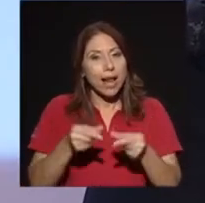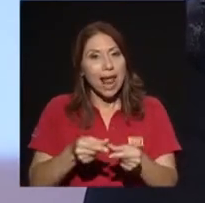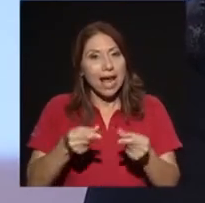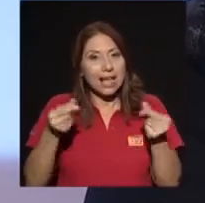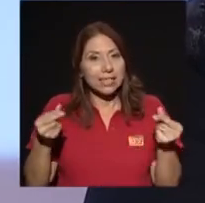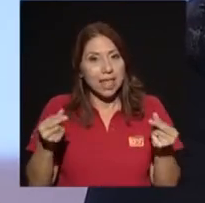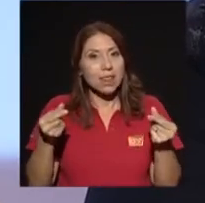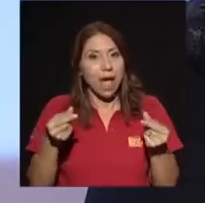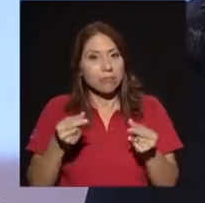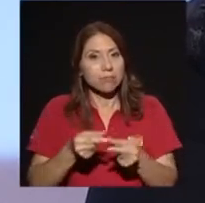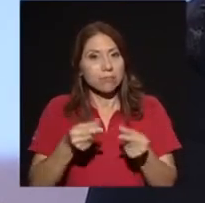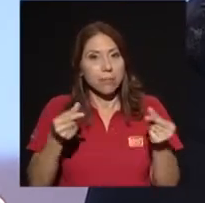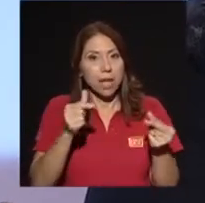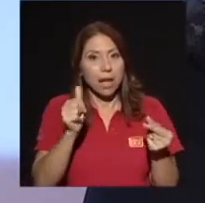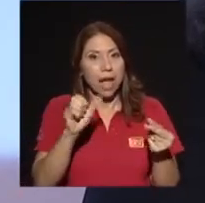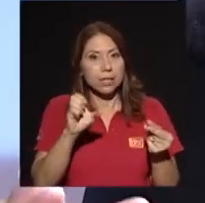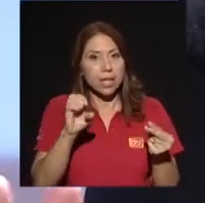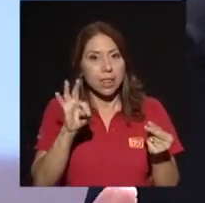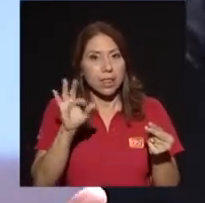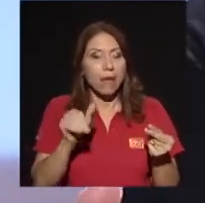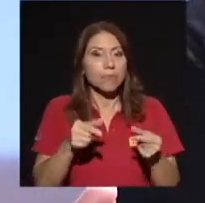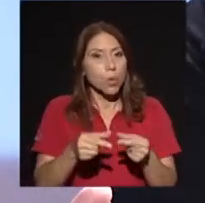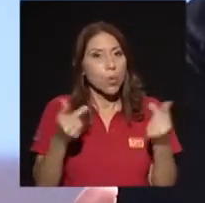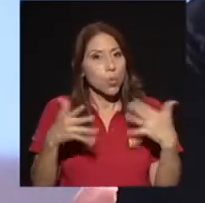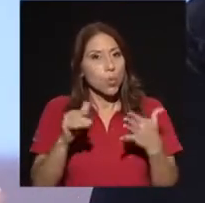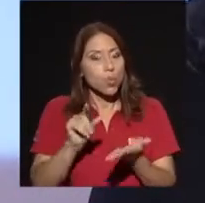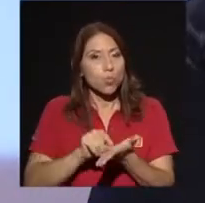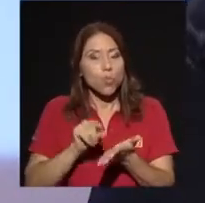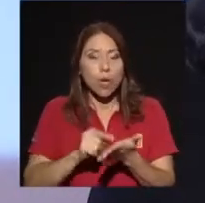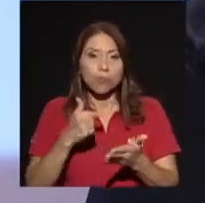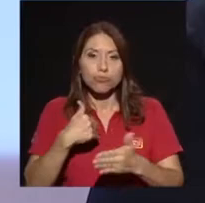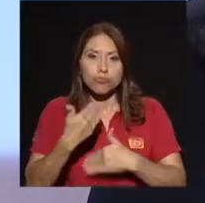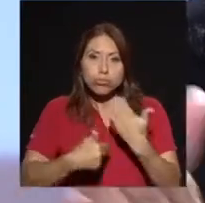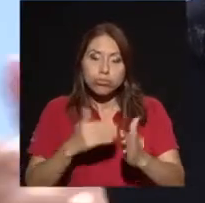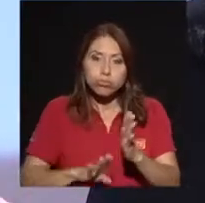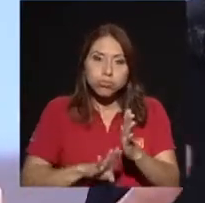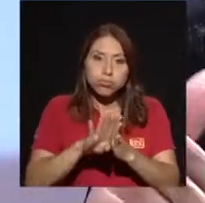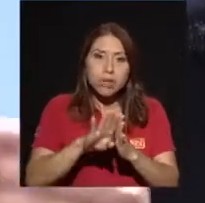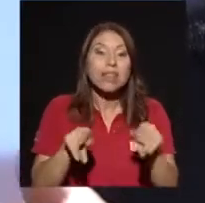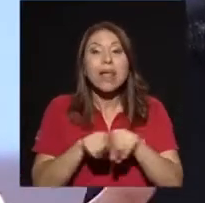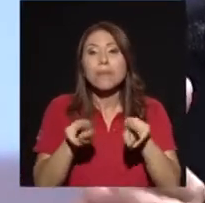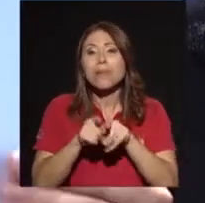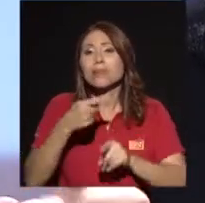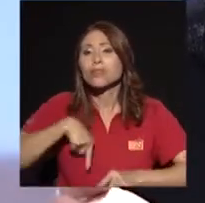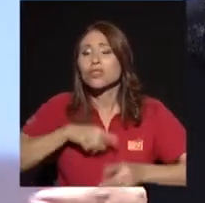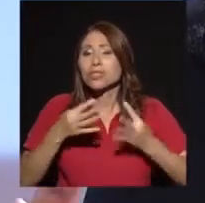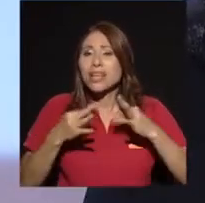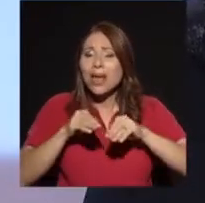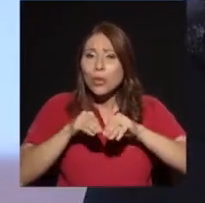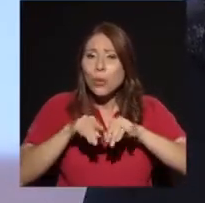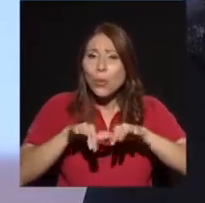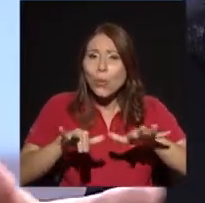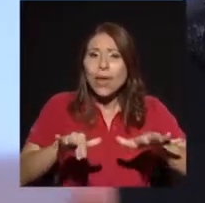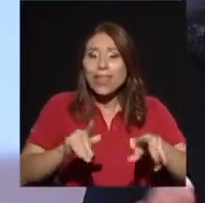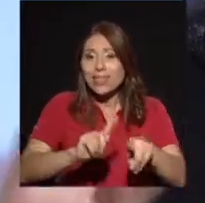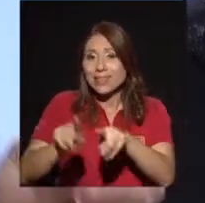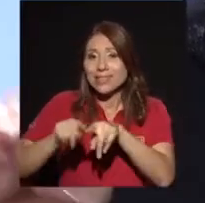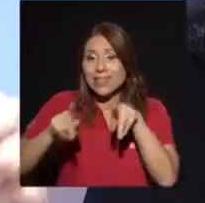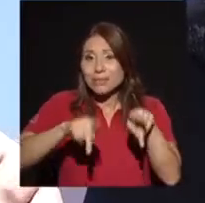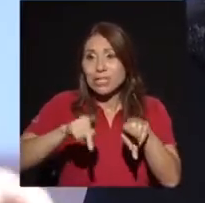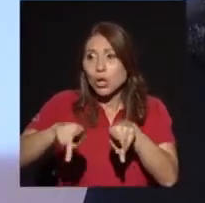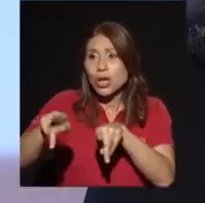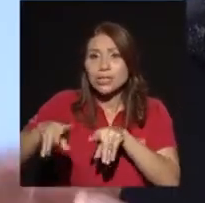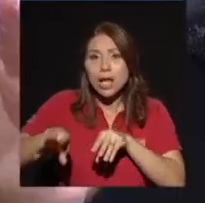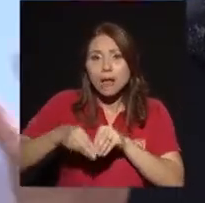avance. También, bueno, hemos tratado de expandirnos un poco más, entonces se han ido sumando distintas personas, las cuales han